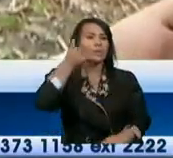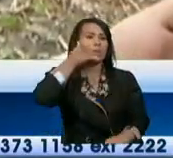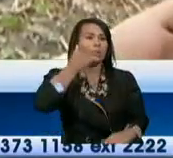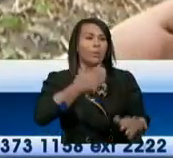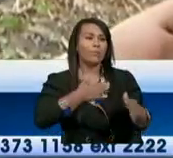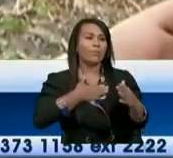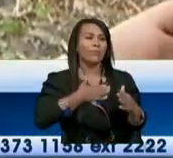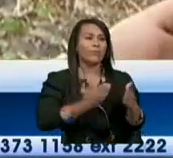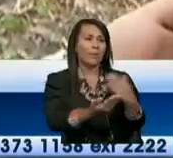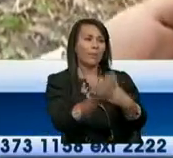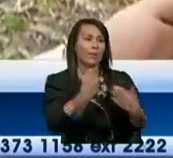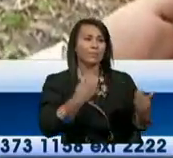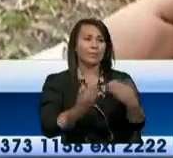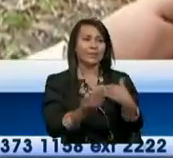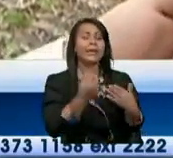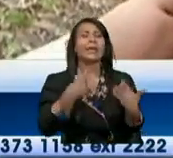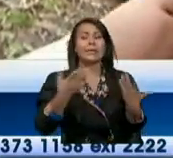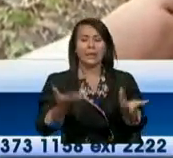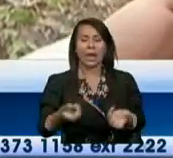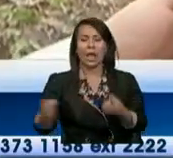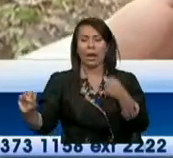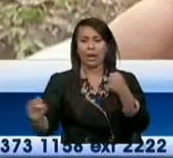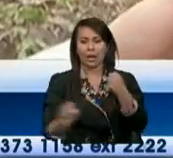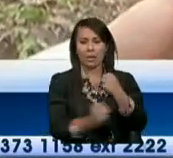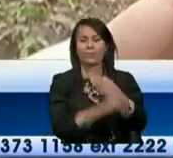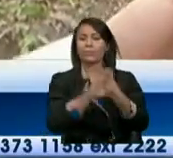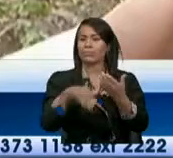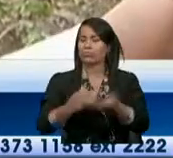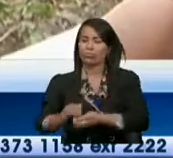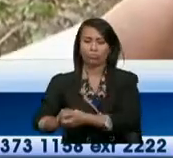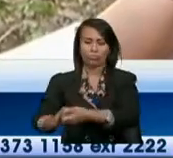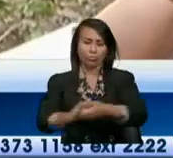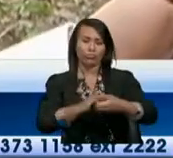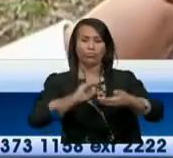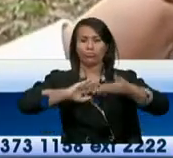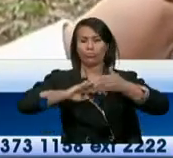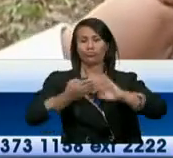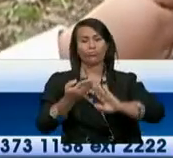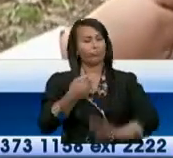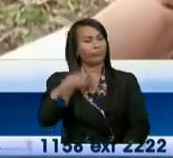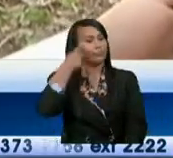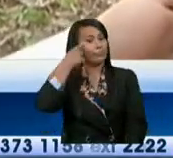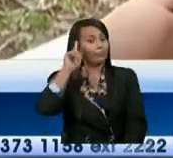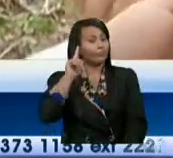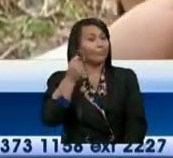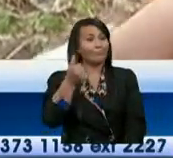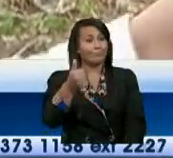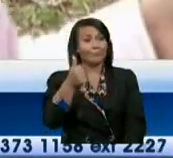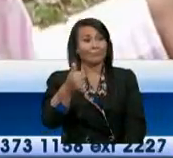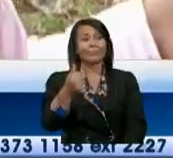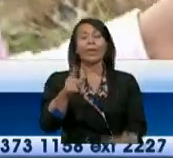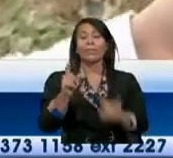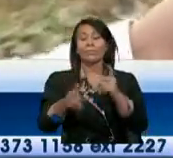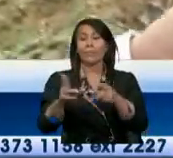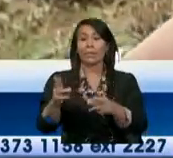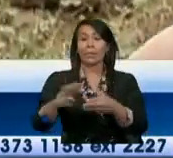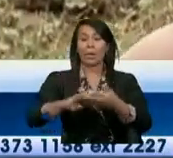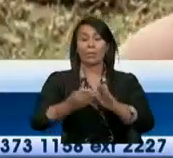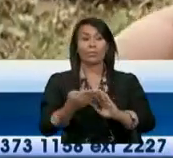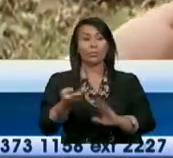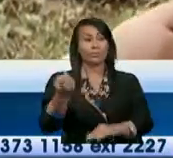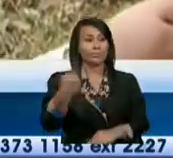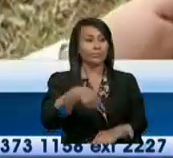los habitantes de Nueva Prosperina que querían hacer una minga, querían trabajar en conjunto y nos pareció excelente que la misma comunidad